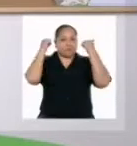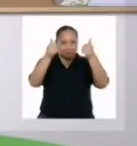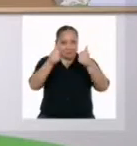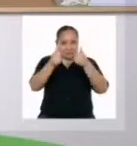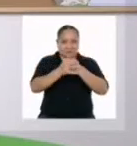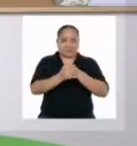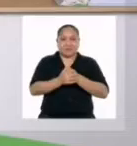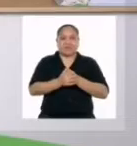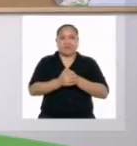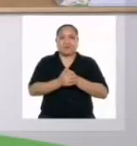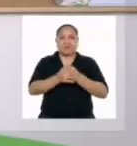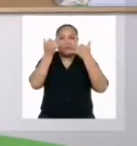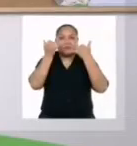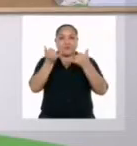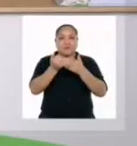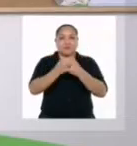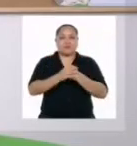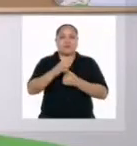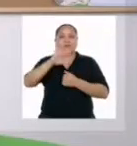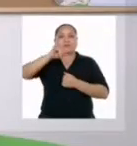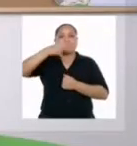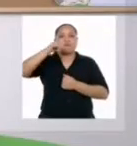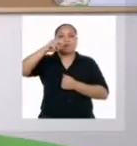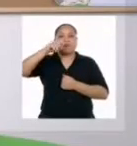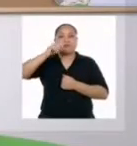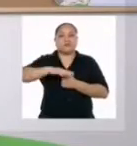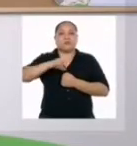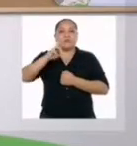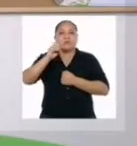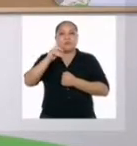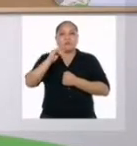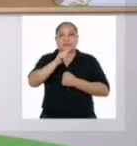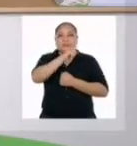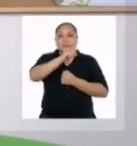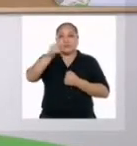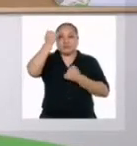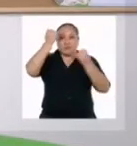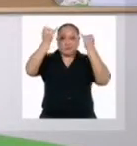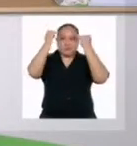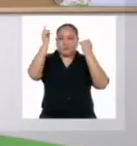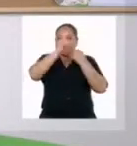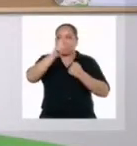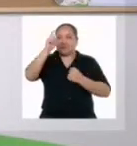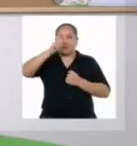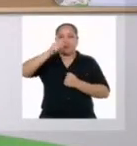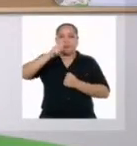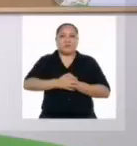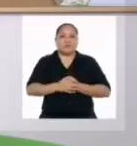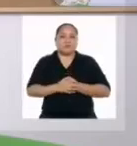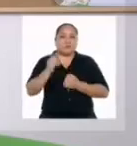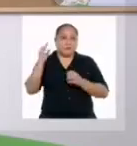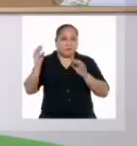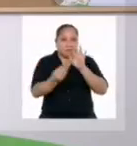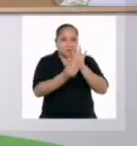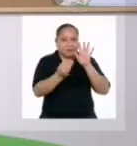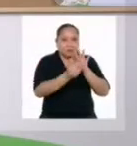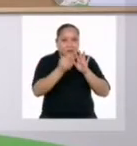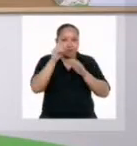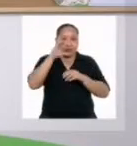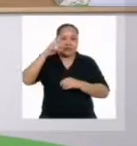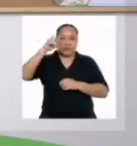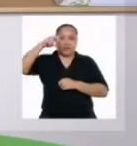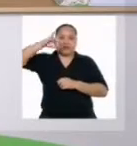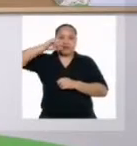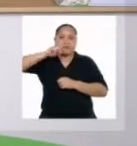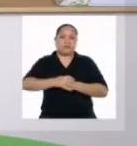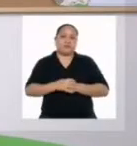Muy bien. Ahora, Jonathan y Rebot, estas ideas no necesariamente las añadirán en la